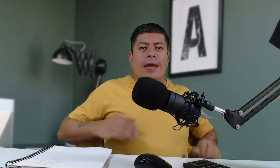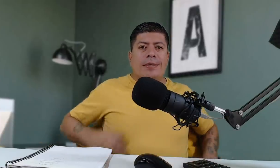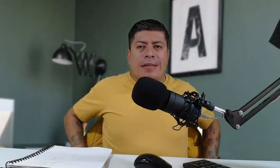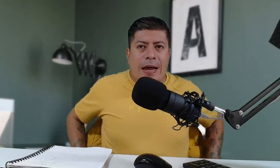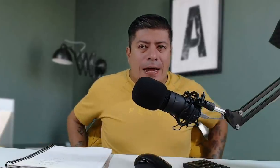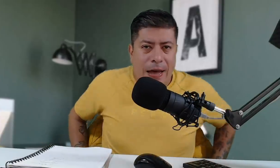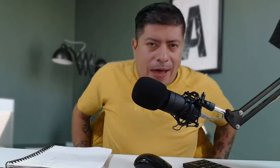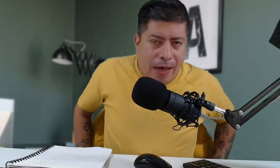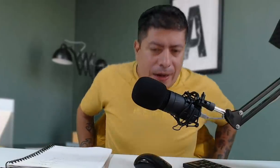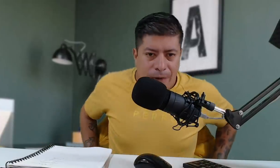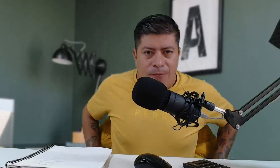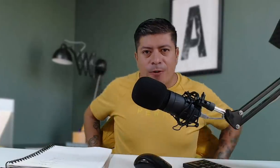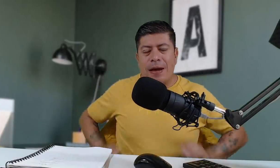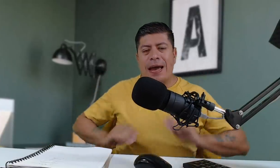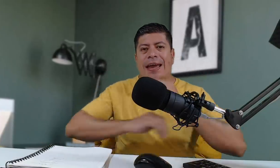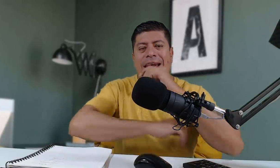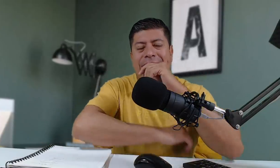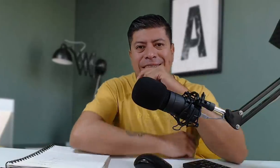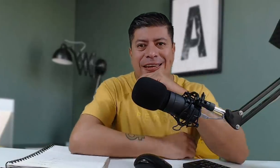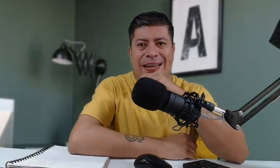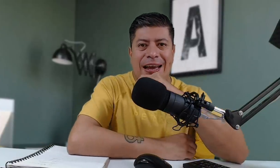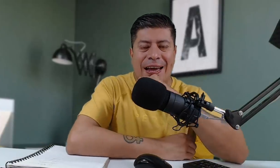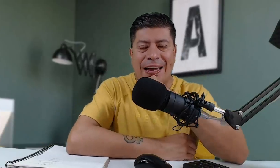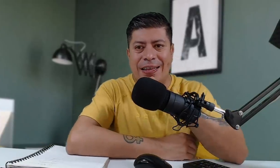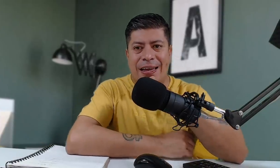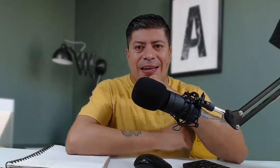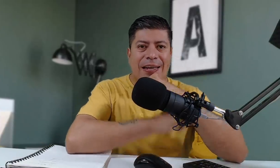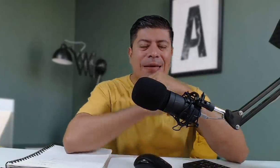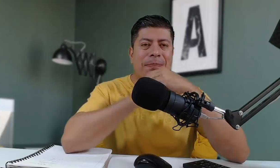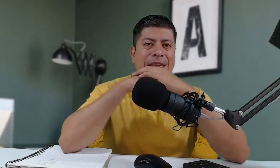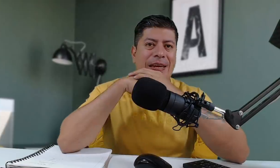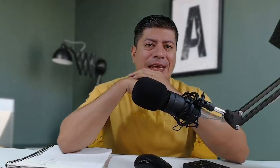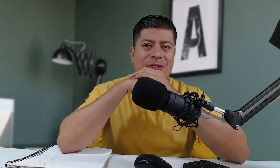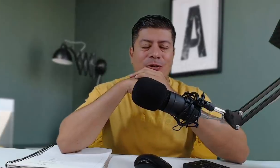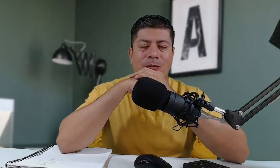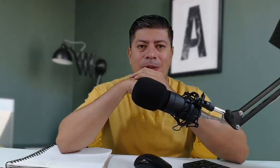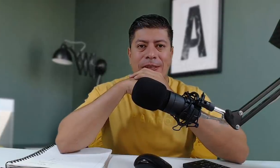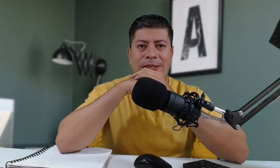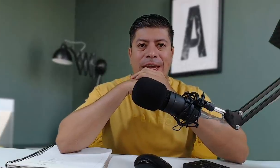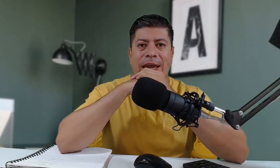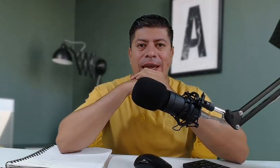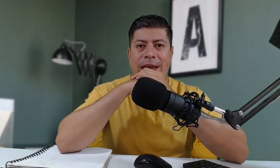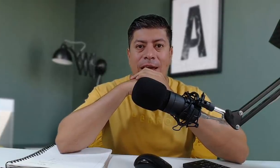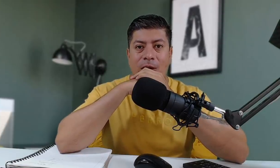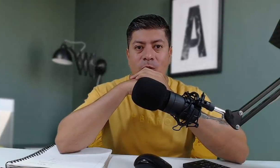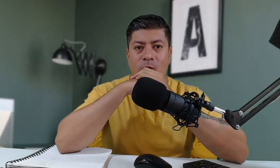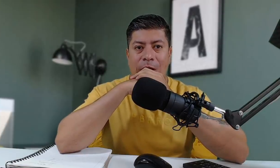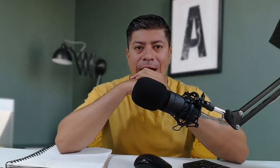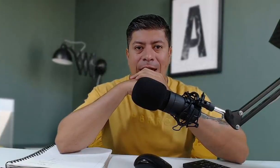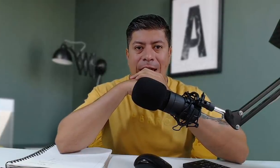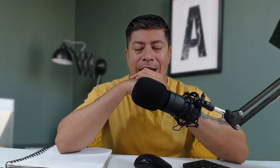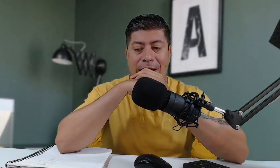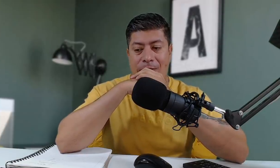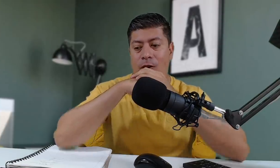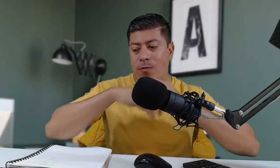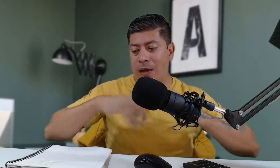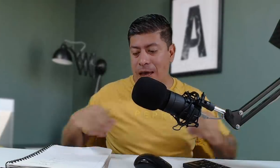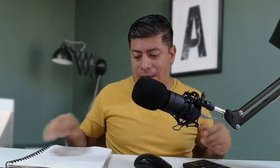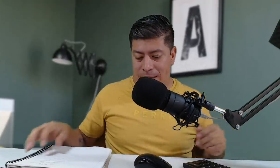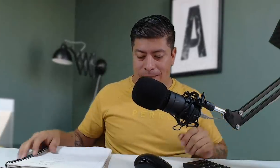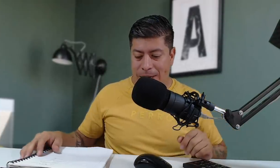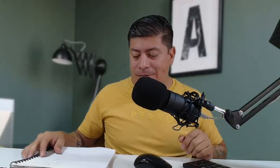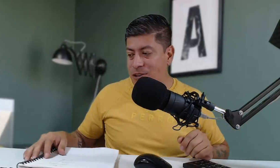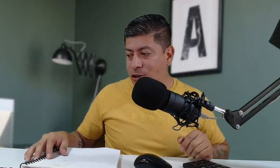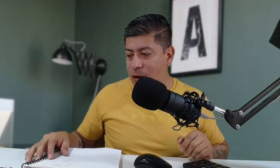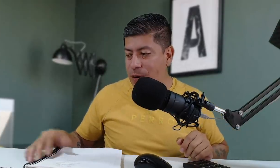esta reforma eléctrica de enrique peña nieto- más que una reforma